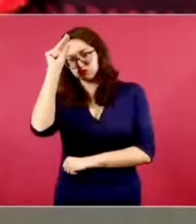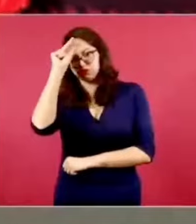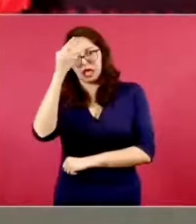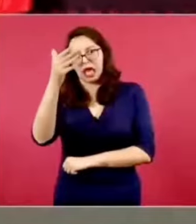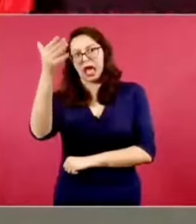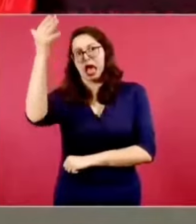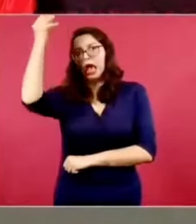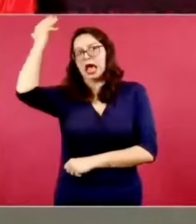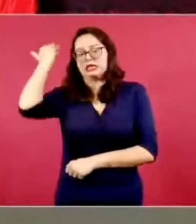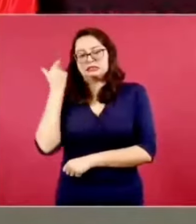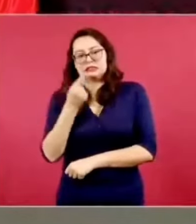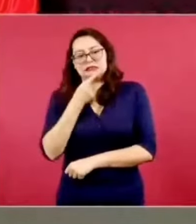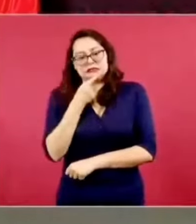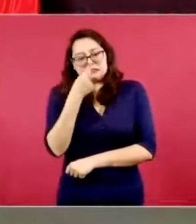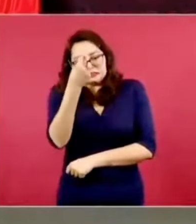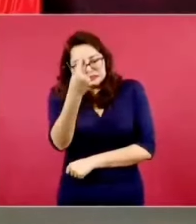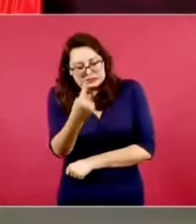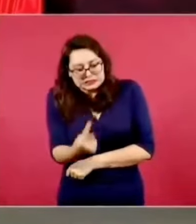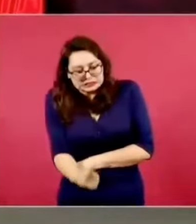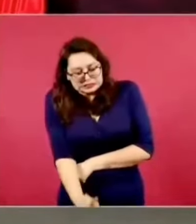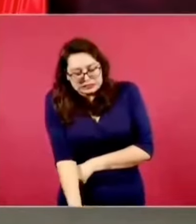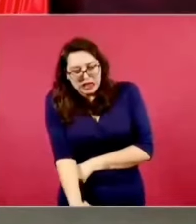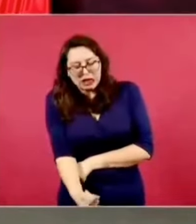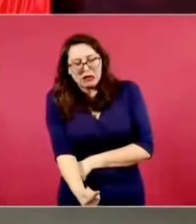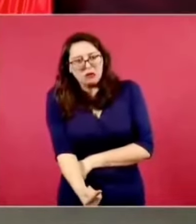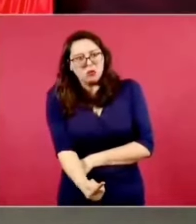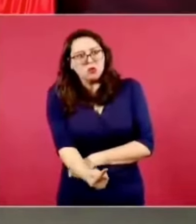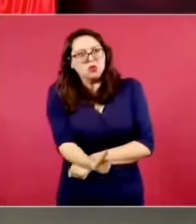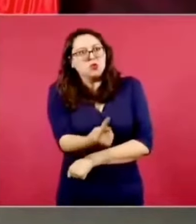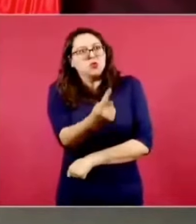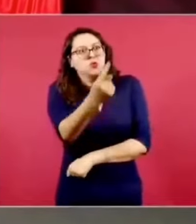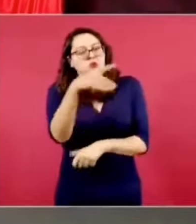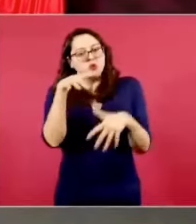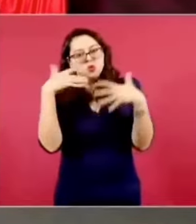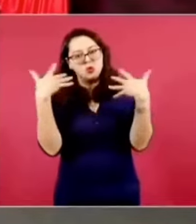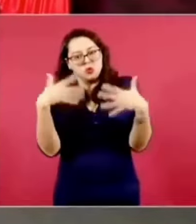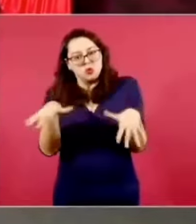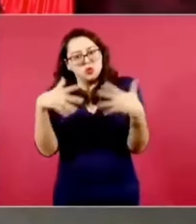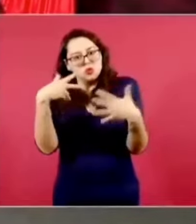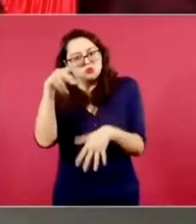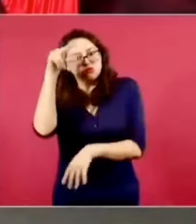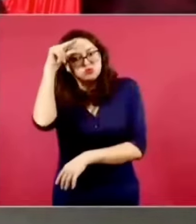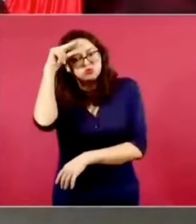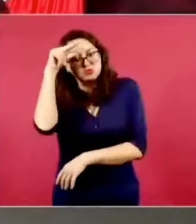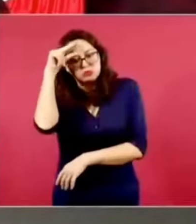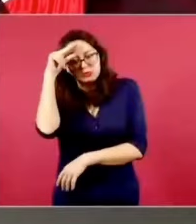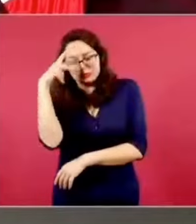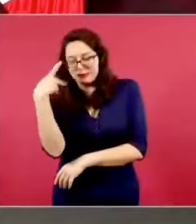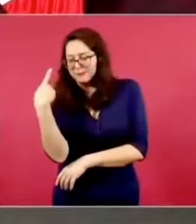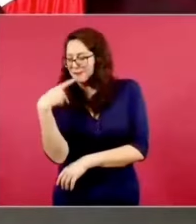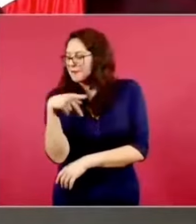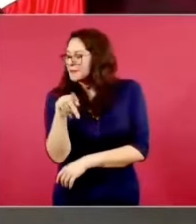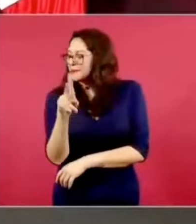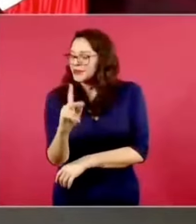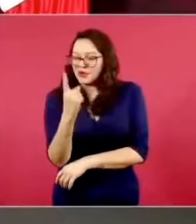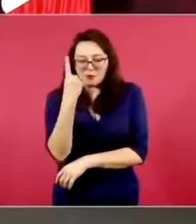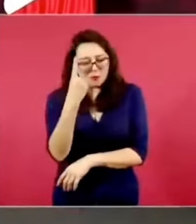niña Qué inteligente Qué inteligente pero lo que no